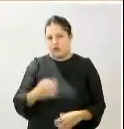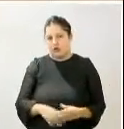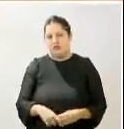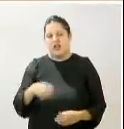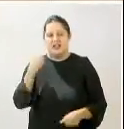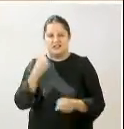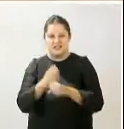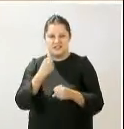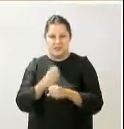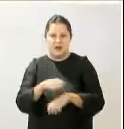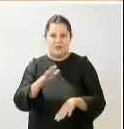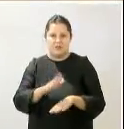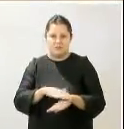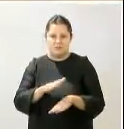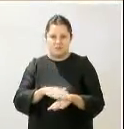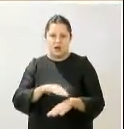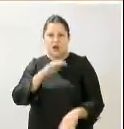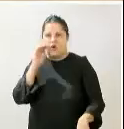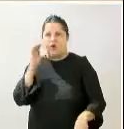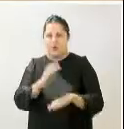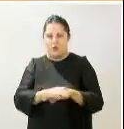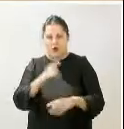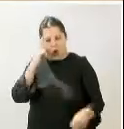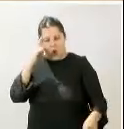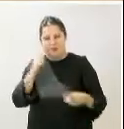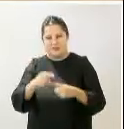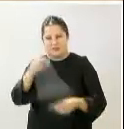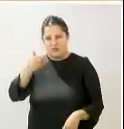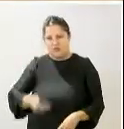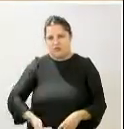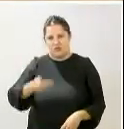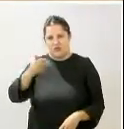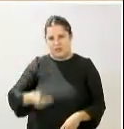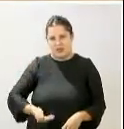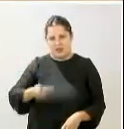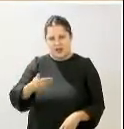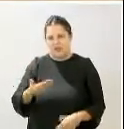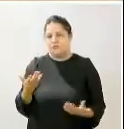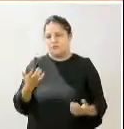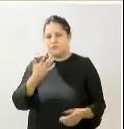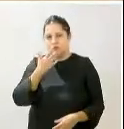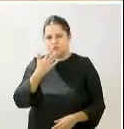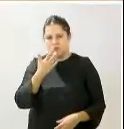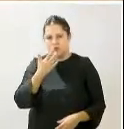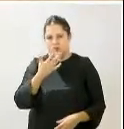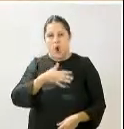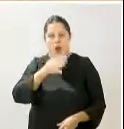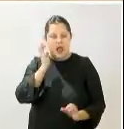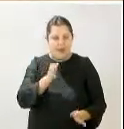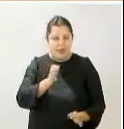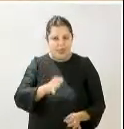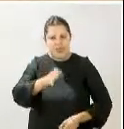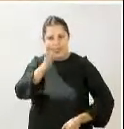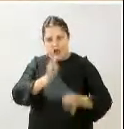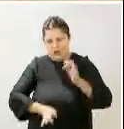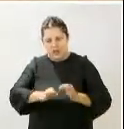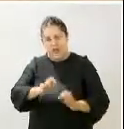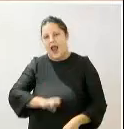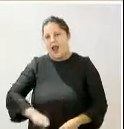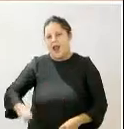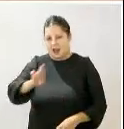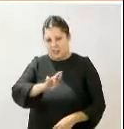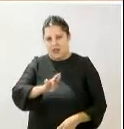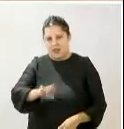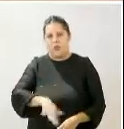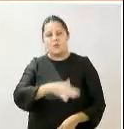trabajar por el cumplimiento de unos objetivos fundamentales como son la verdad, la justicia, la reparación y, sobre